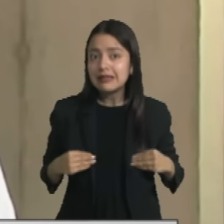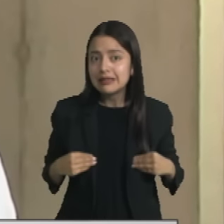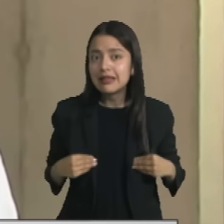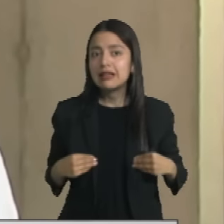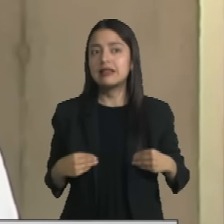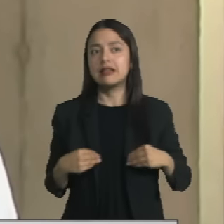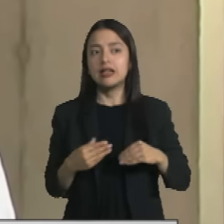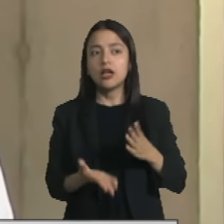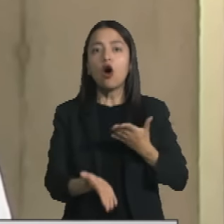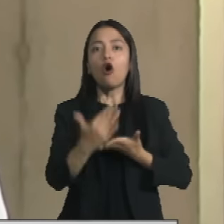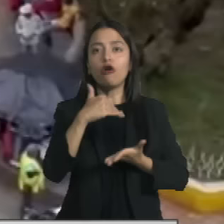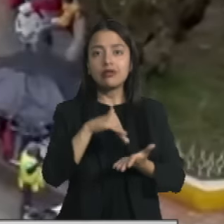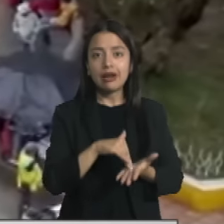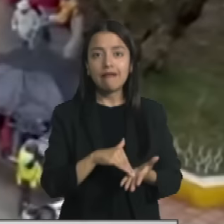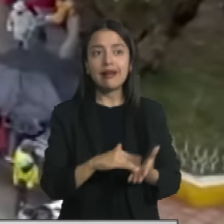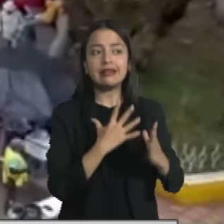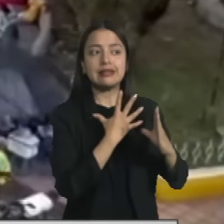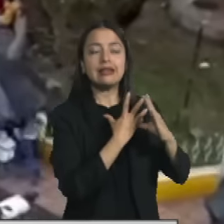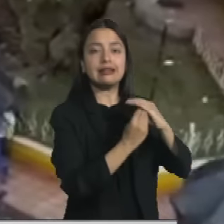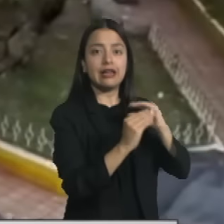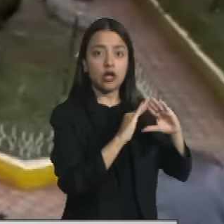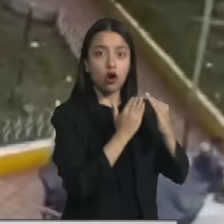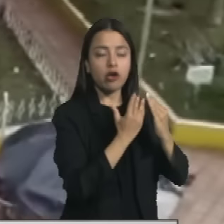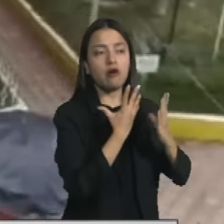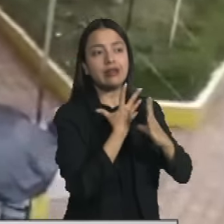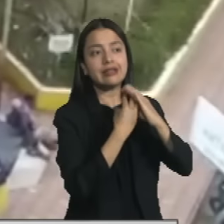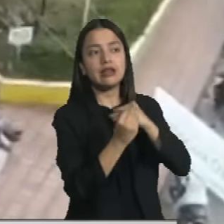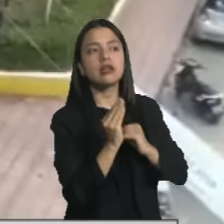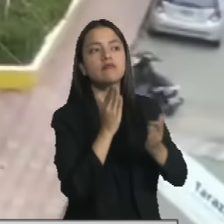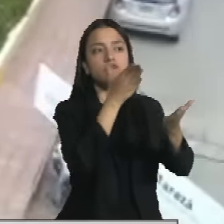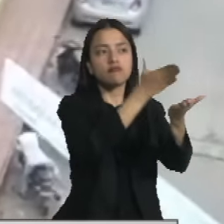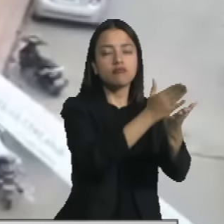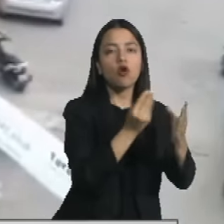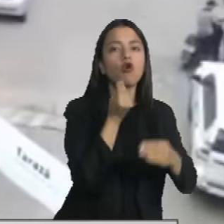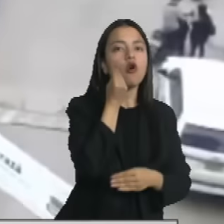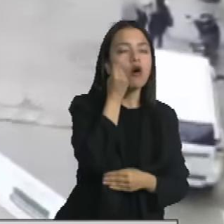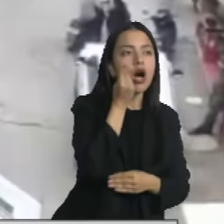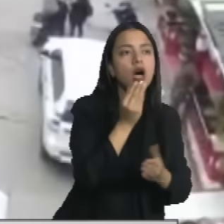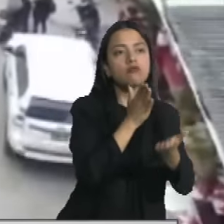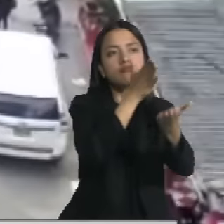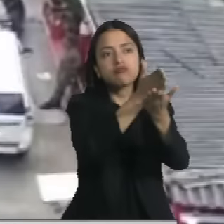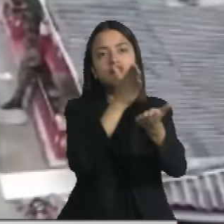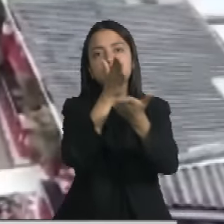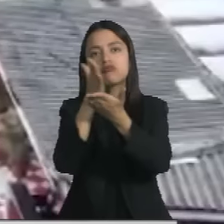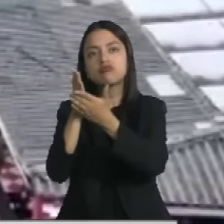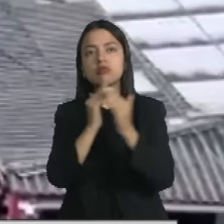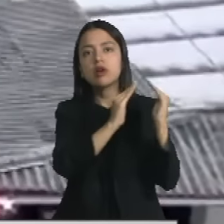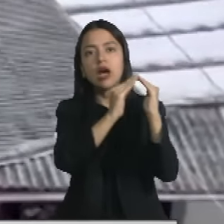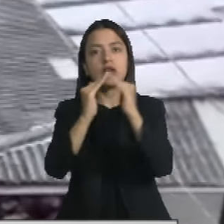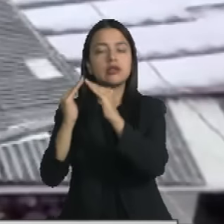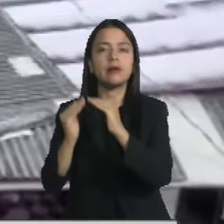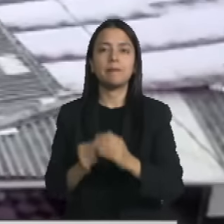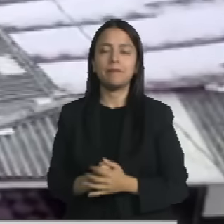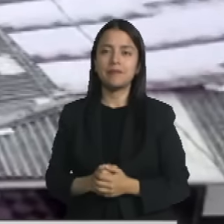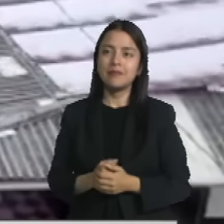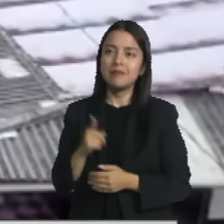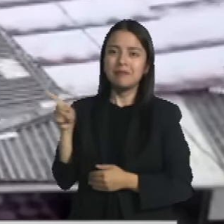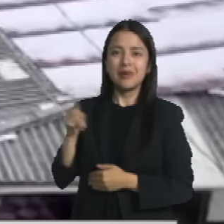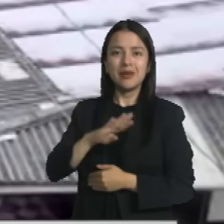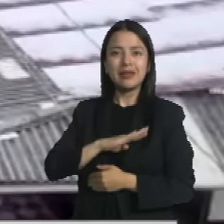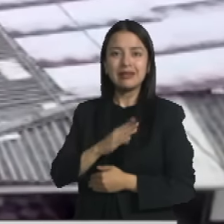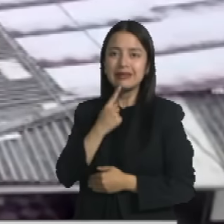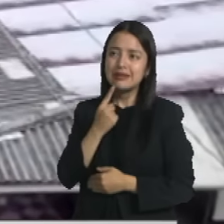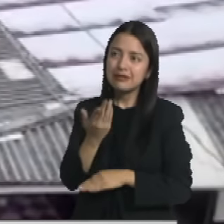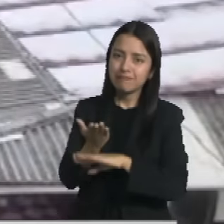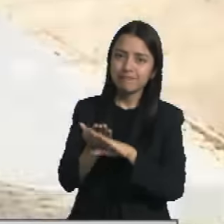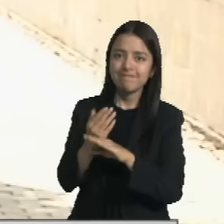a regresar nuevamente a sus hogares. Defensores de derechos humanos le pidieron a la fuerza pública reforzar la seguridad en esta zona.